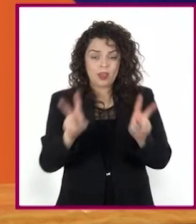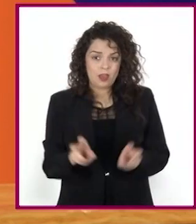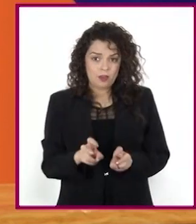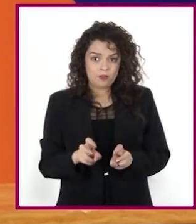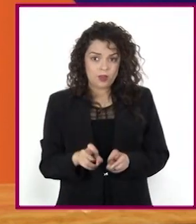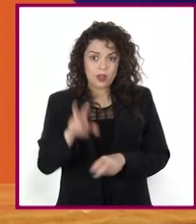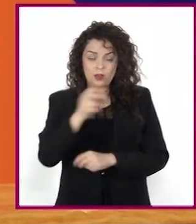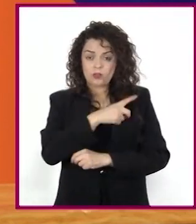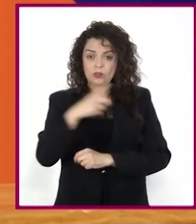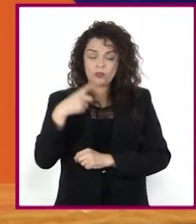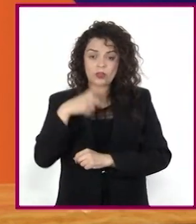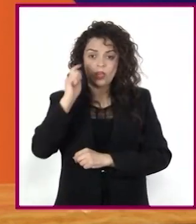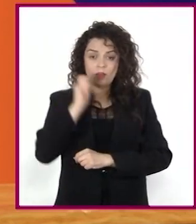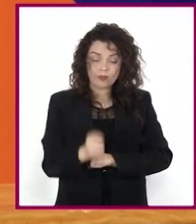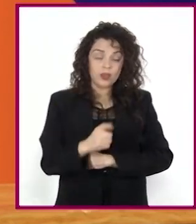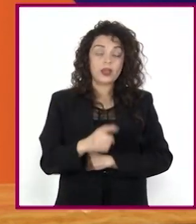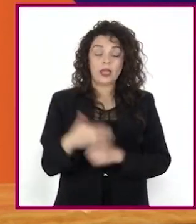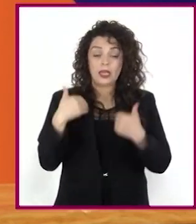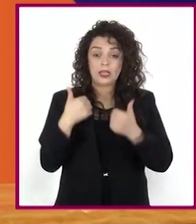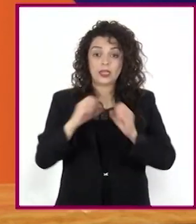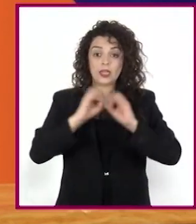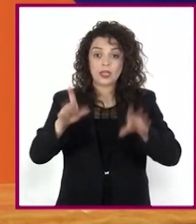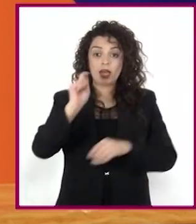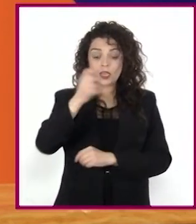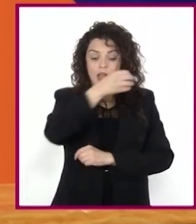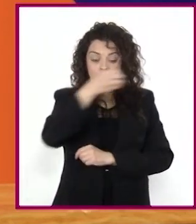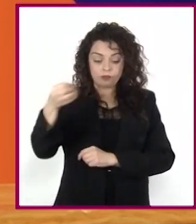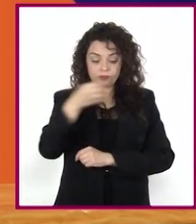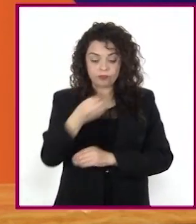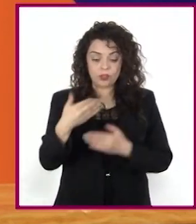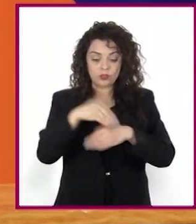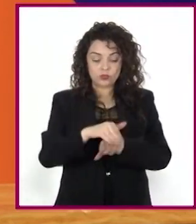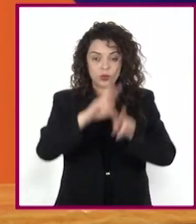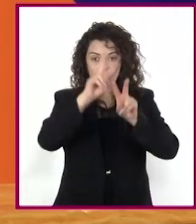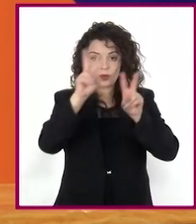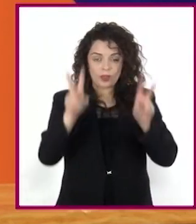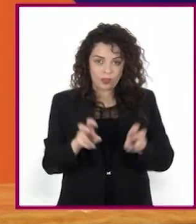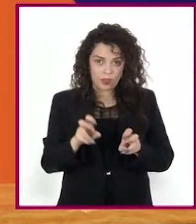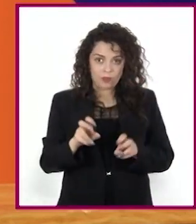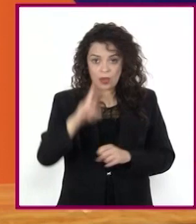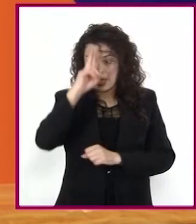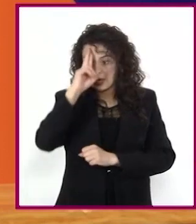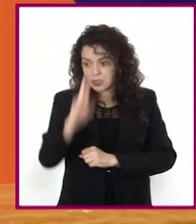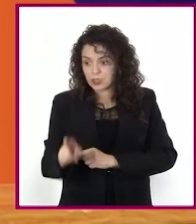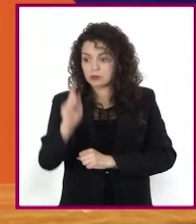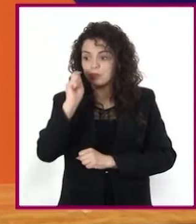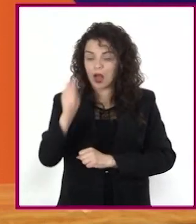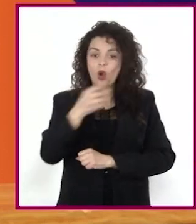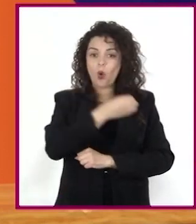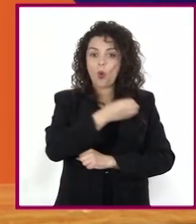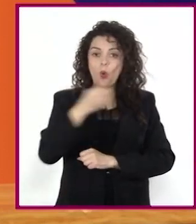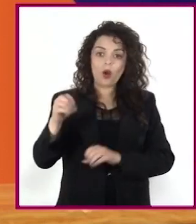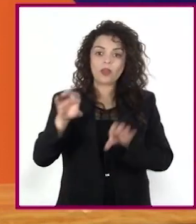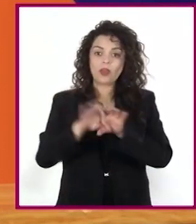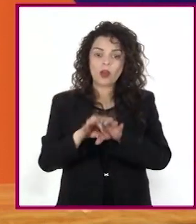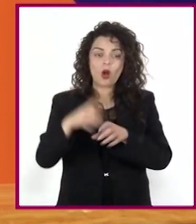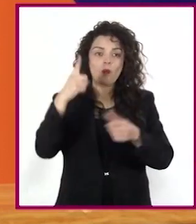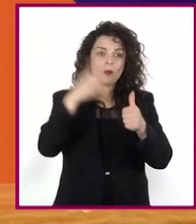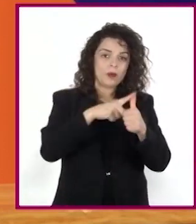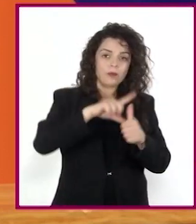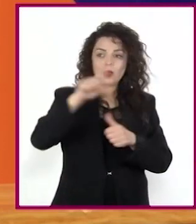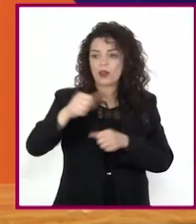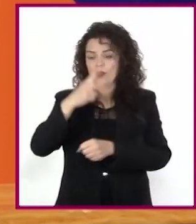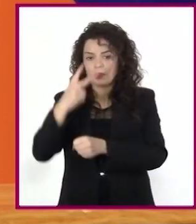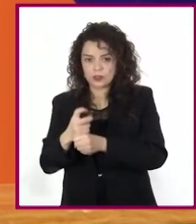centrarse en la organización y la selección de los temas. Respeten la jerarquía y el orden. ¿Qué les parece si revisamos algunas sugerencias que